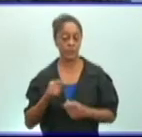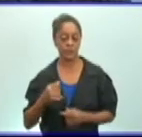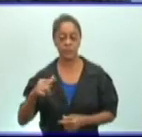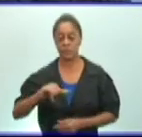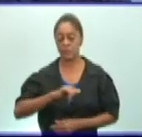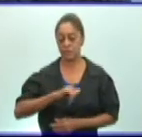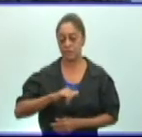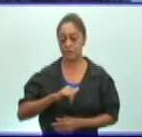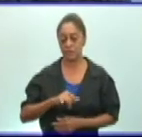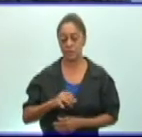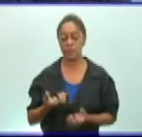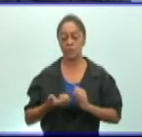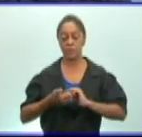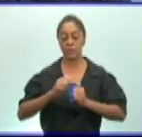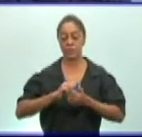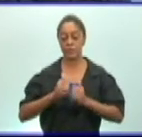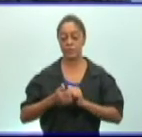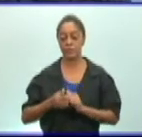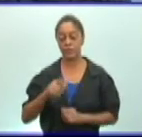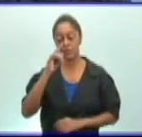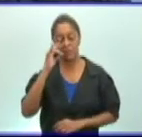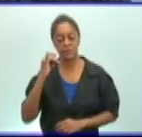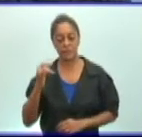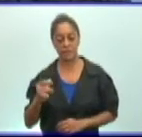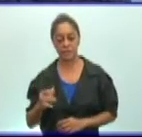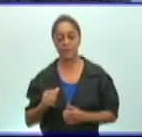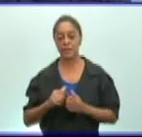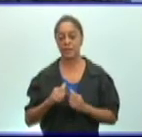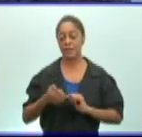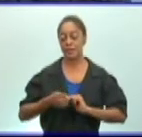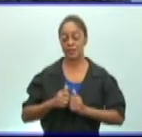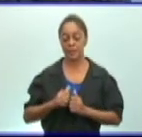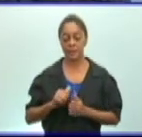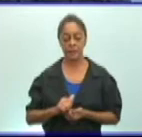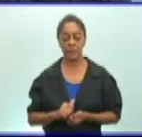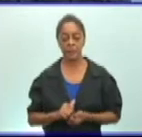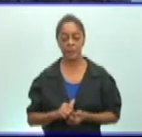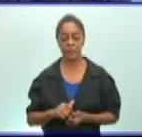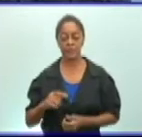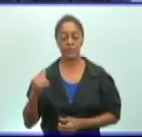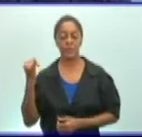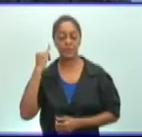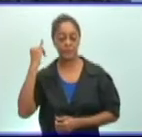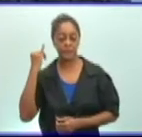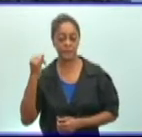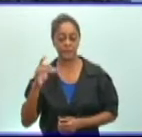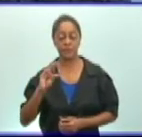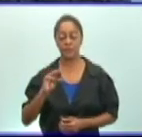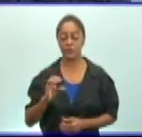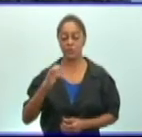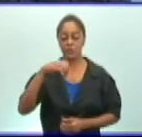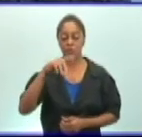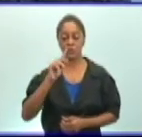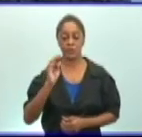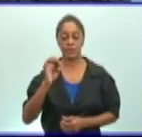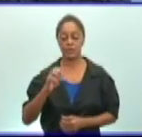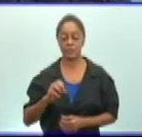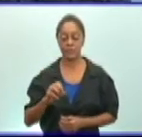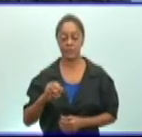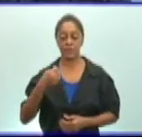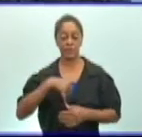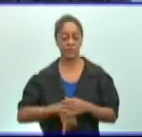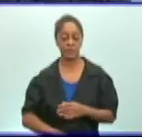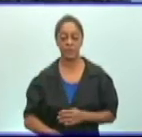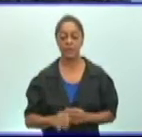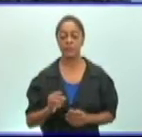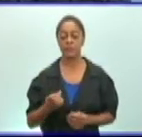también por el deporte. Sí, la magna cita del deporte internacional, me refiero a las Olimpiadas, nació en